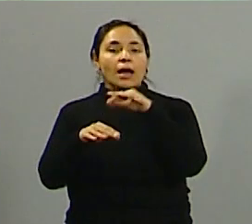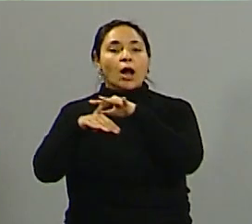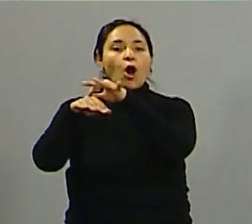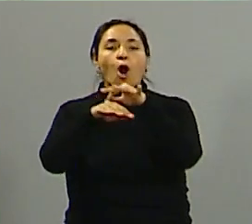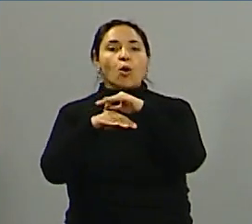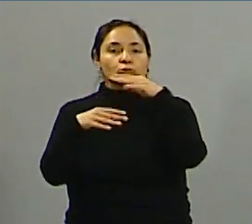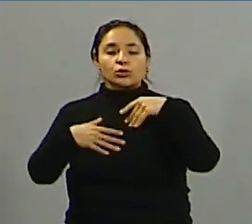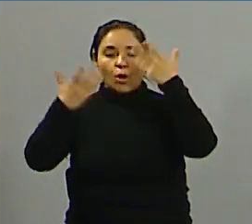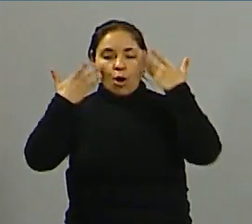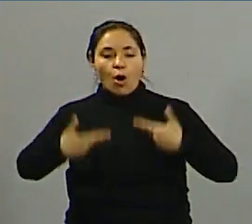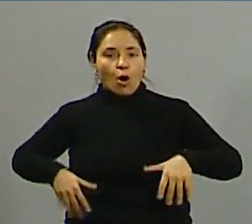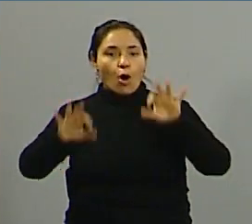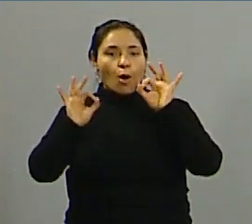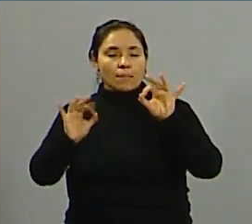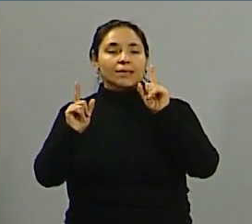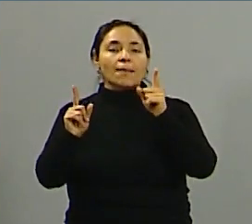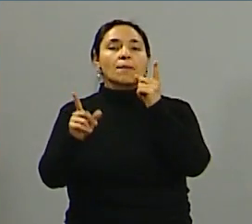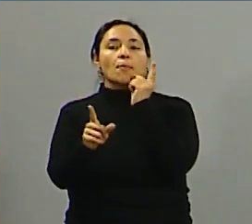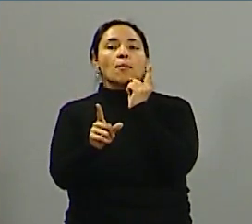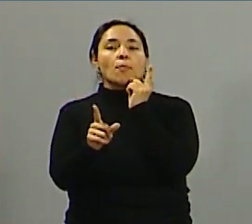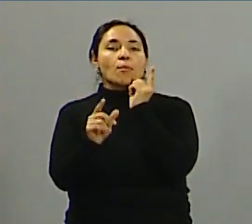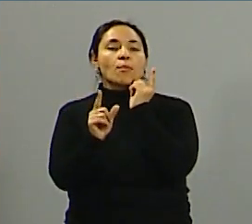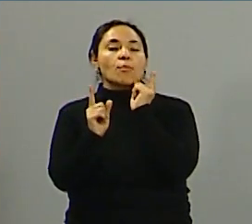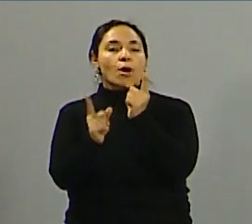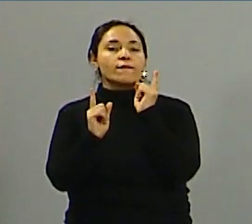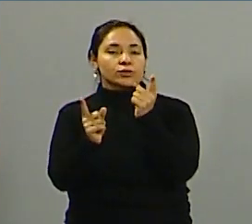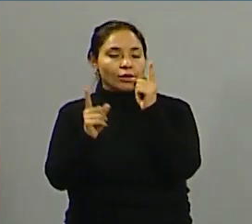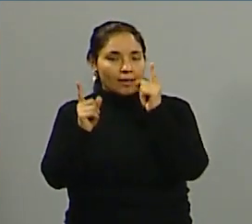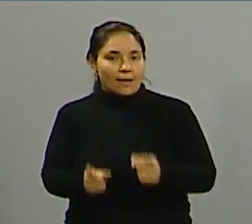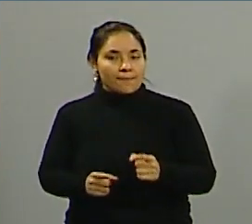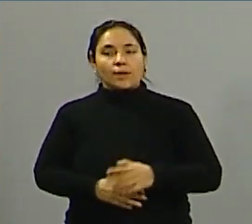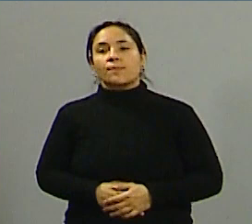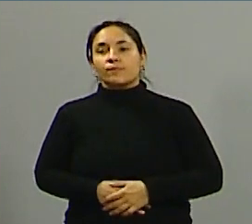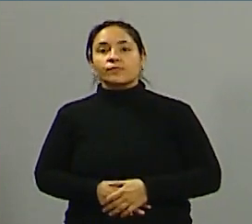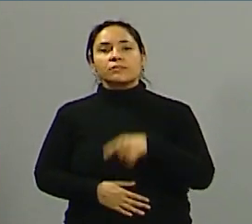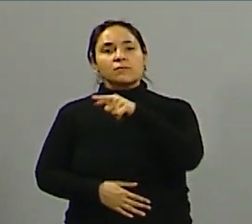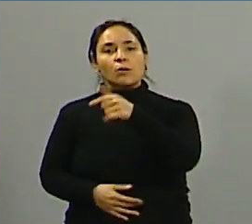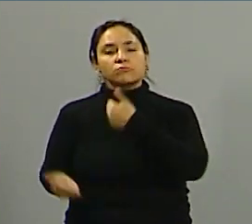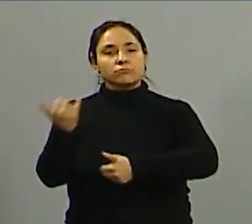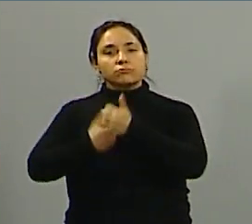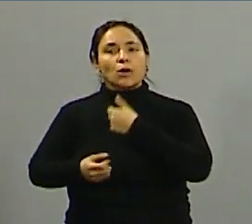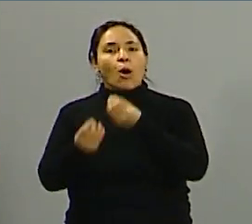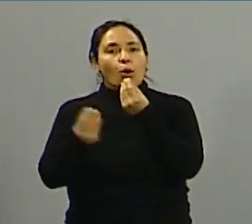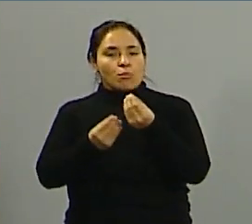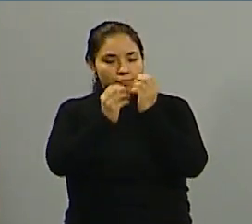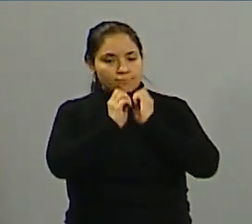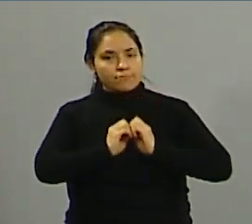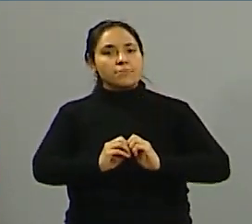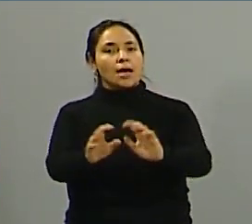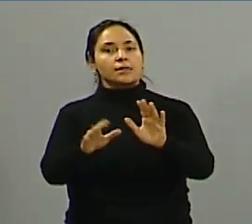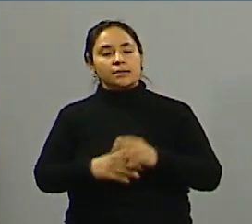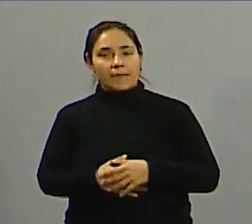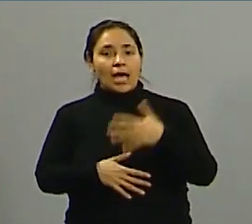docente. Lorena, vos recién repasabas algo bastante interesante, que era justamente cómo se inicia ese digo, el